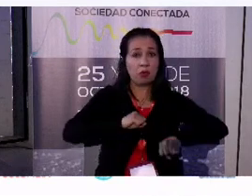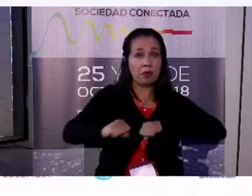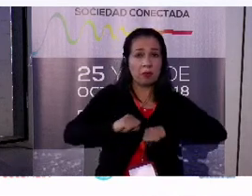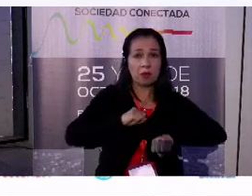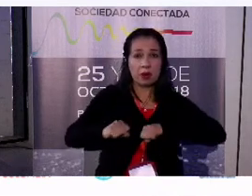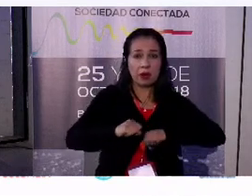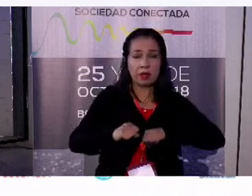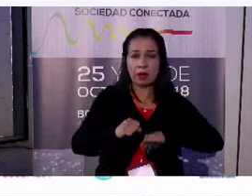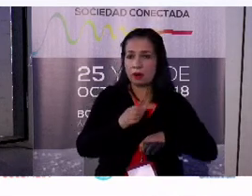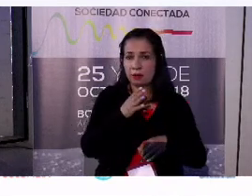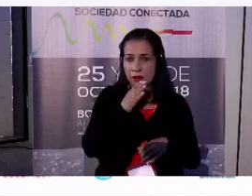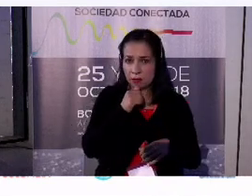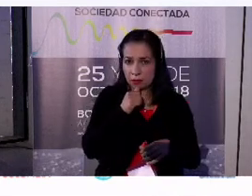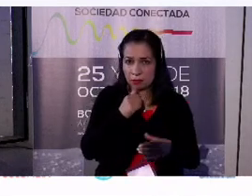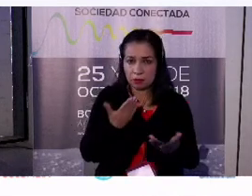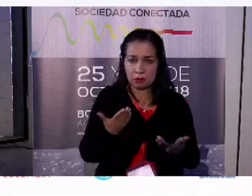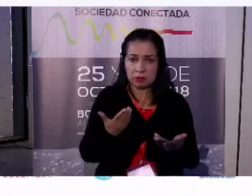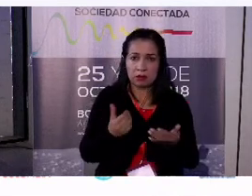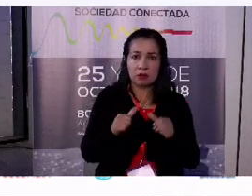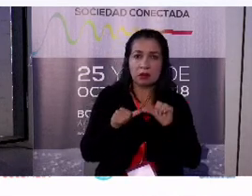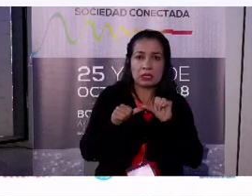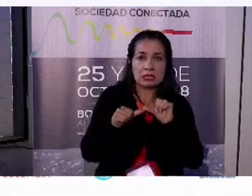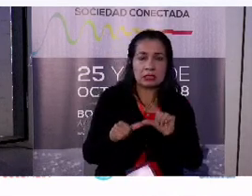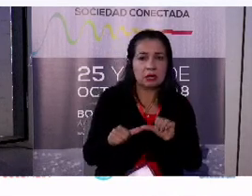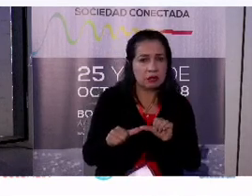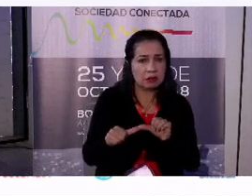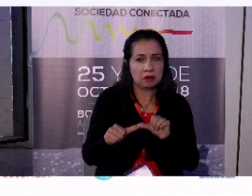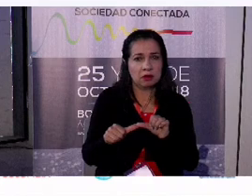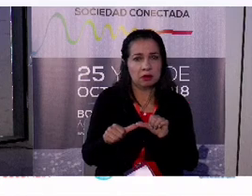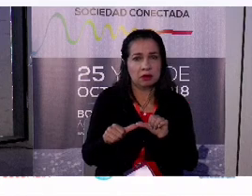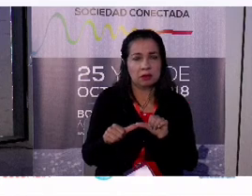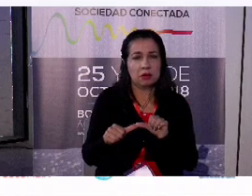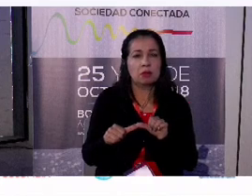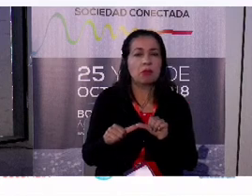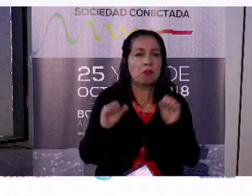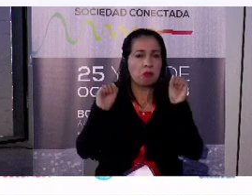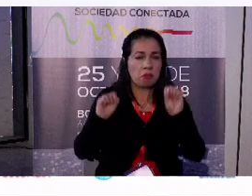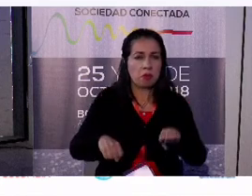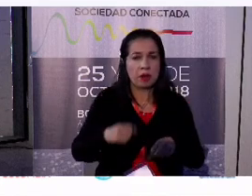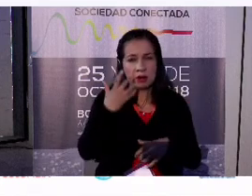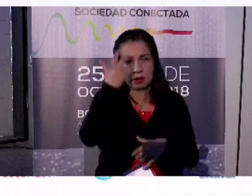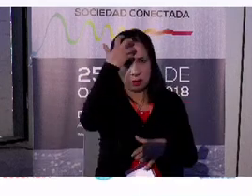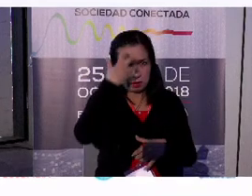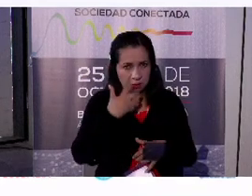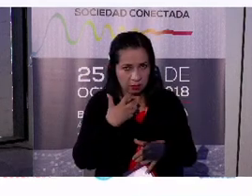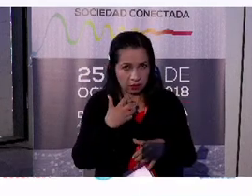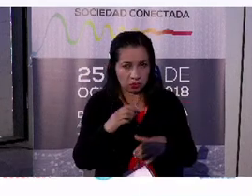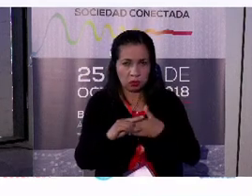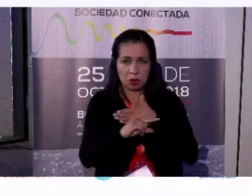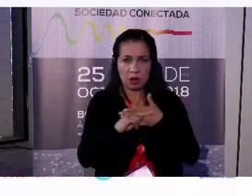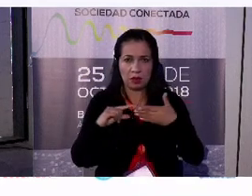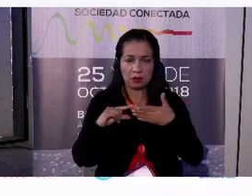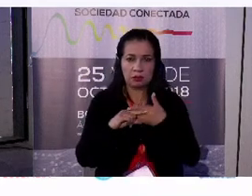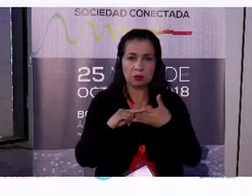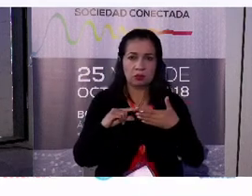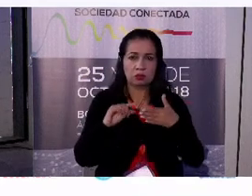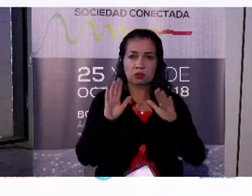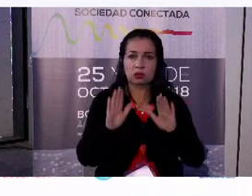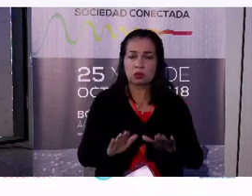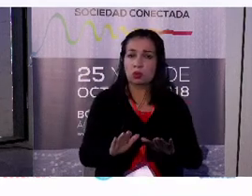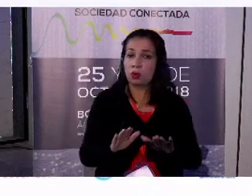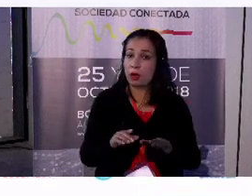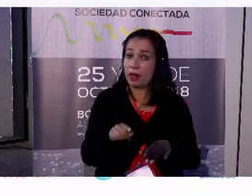general por lo que son estáticos y por podemos evaluar eh los algoritmos esto es